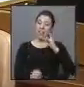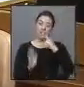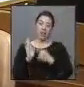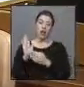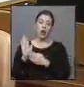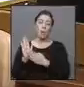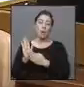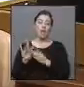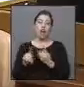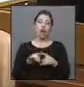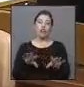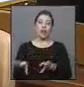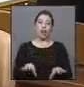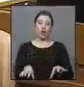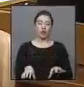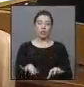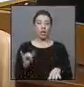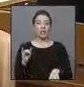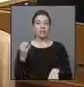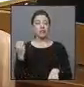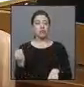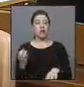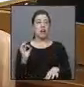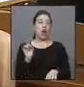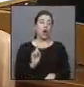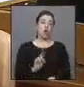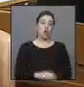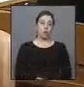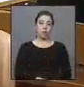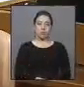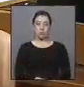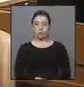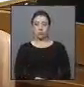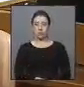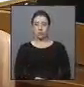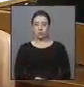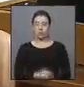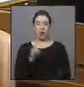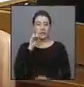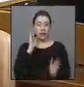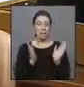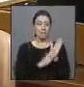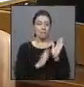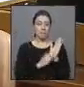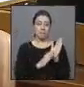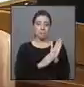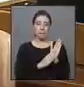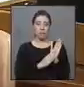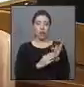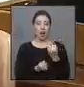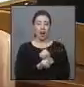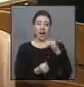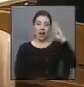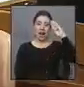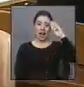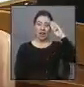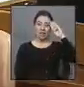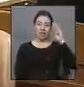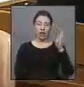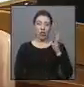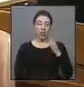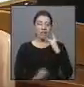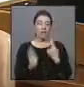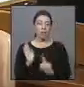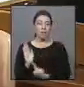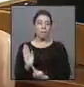demostrarnos lo contrario? Si ha sido o no ha sido eficaz. Ahí está el peso de la prueba. ¿Será Carabineros quien